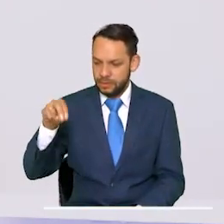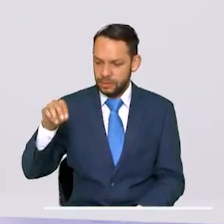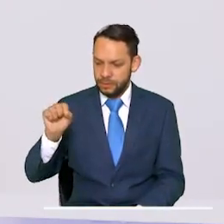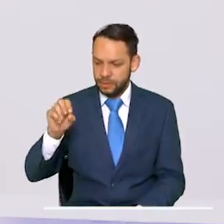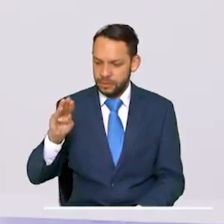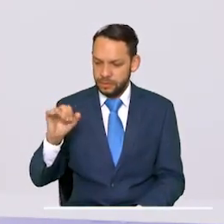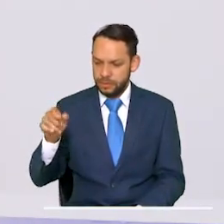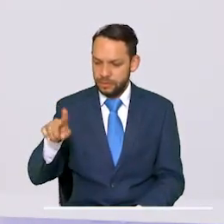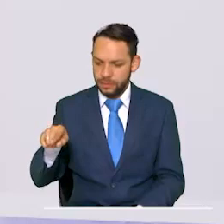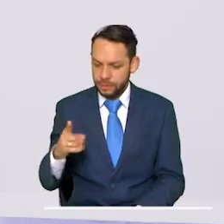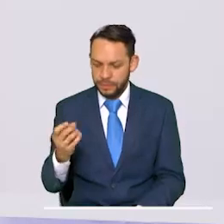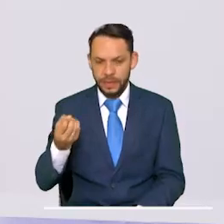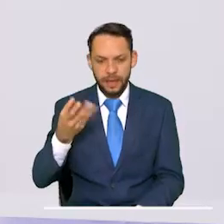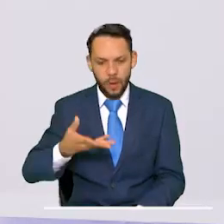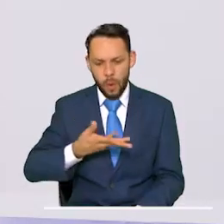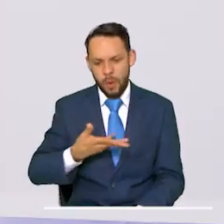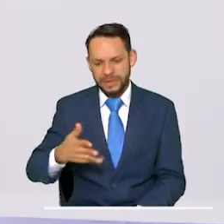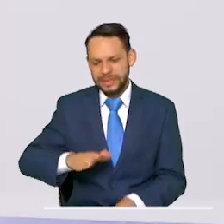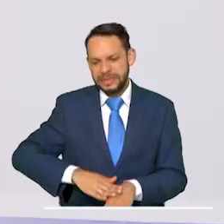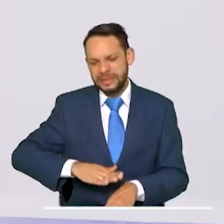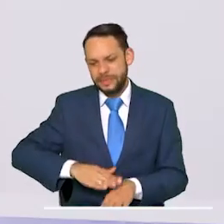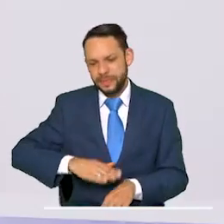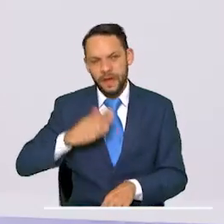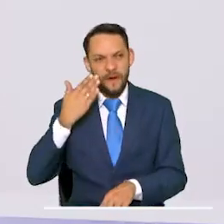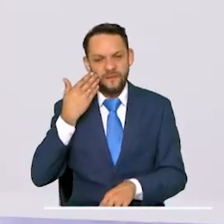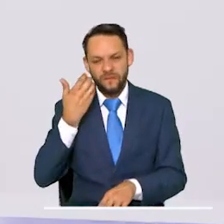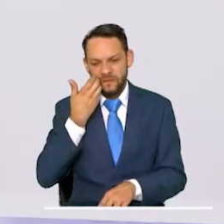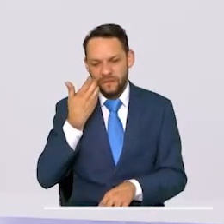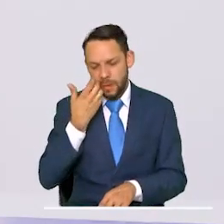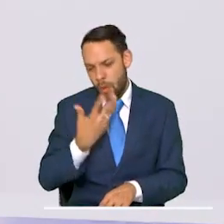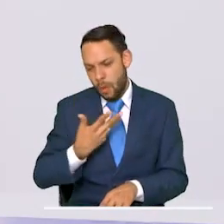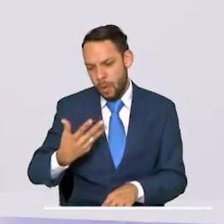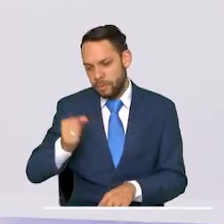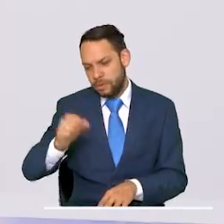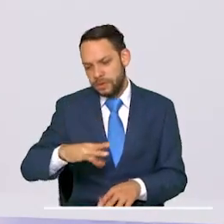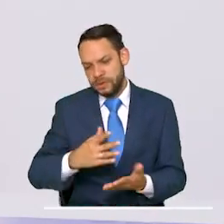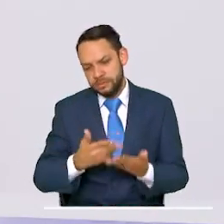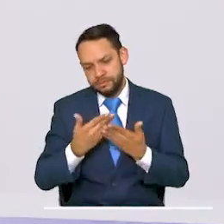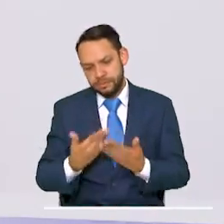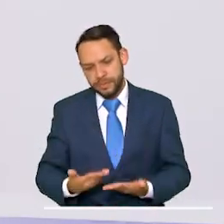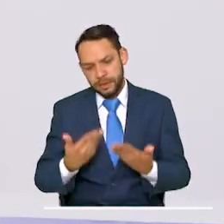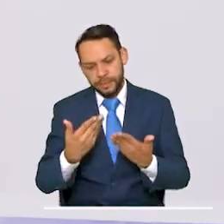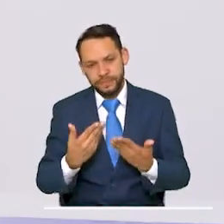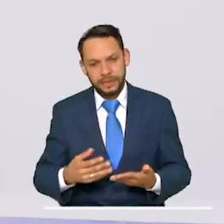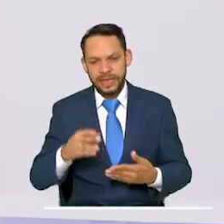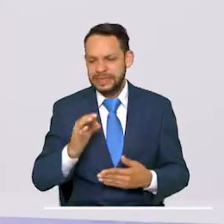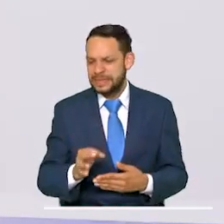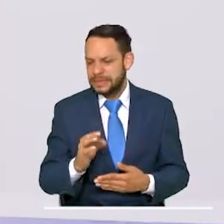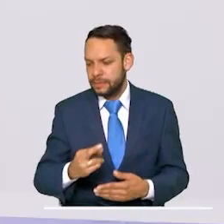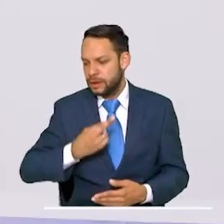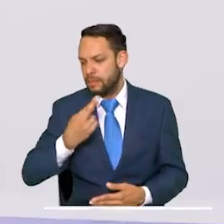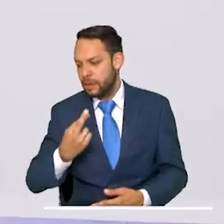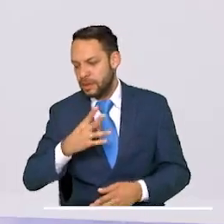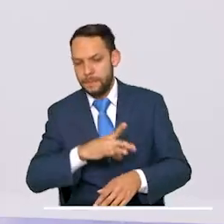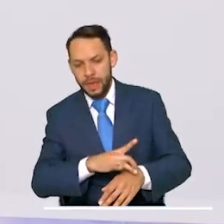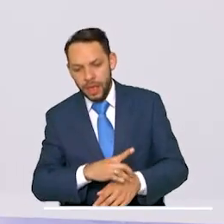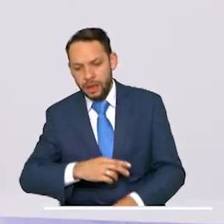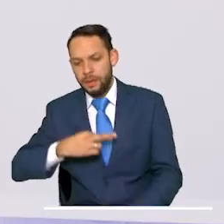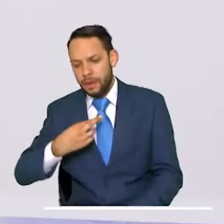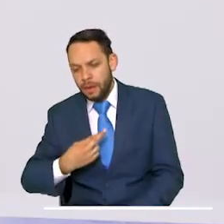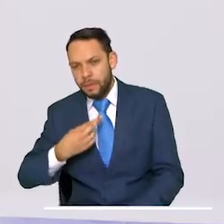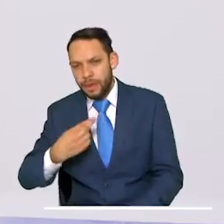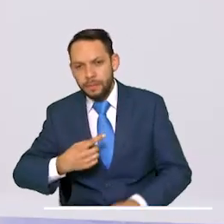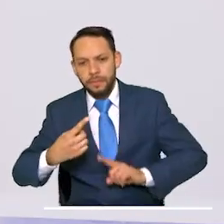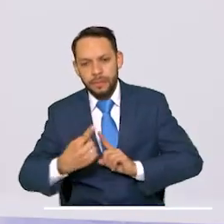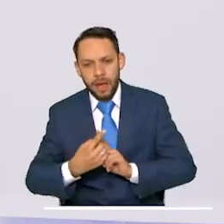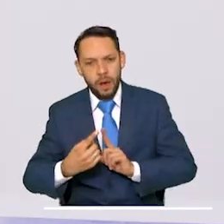síntoma, de la enfermedad, del medicamento y del médico, ¿cierto? Que uno no esté con el mismo médico 10 años por lo mismo, sino que uno vuelva por